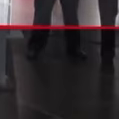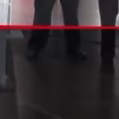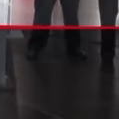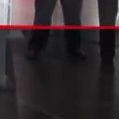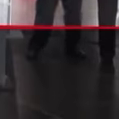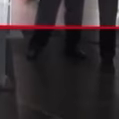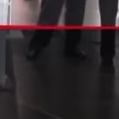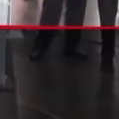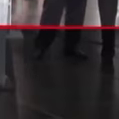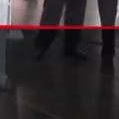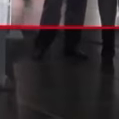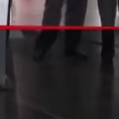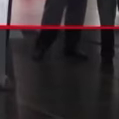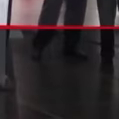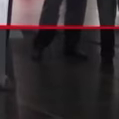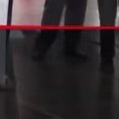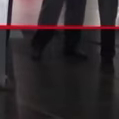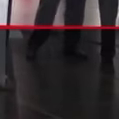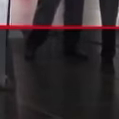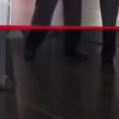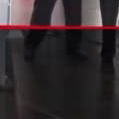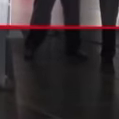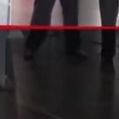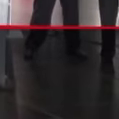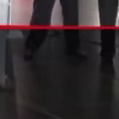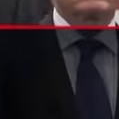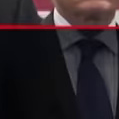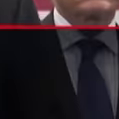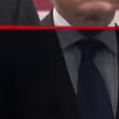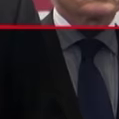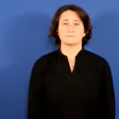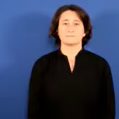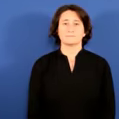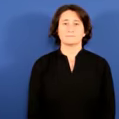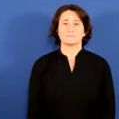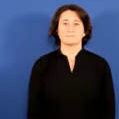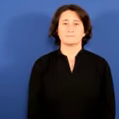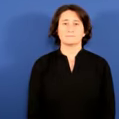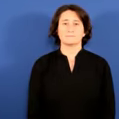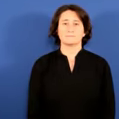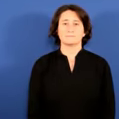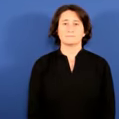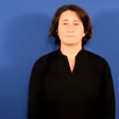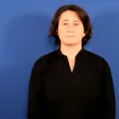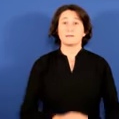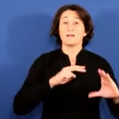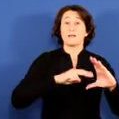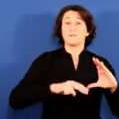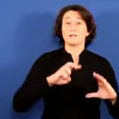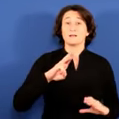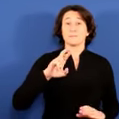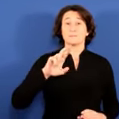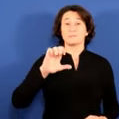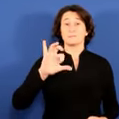La Diputación Foral de Vizcaya realiza un balance muy positivo del resultado de Prestic 12, la Feria de Empleo, organizada en colaboración con